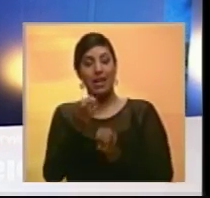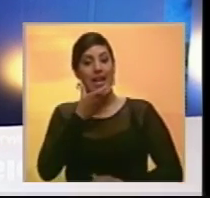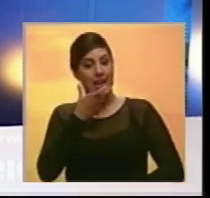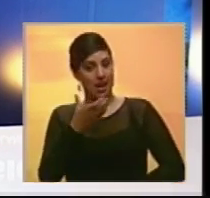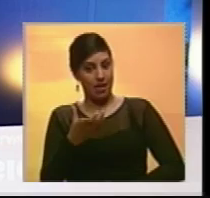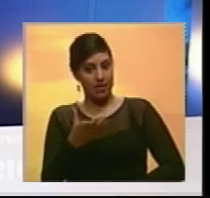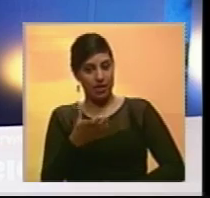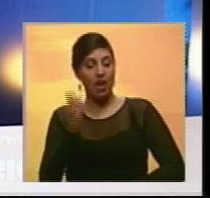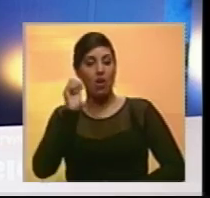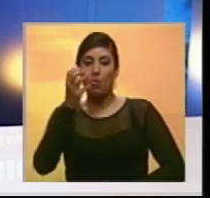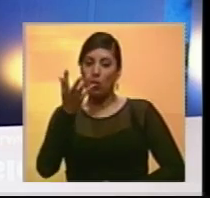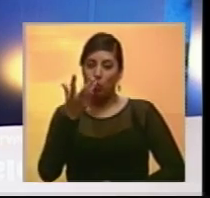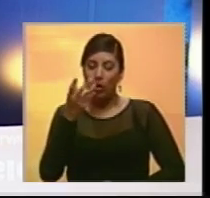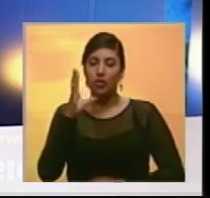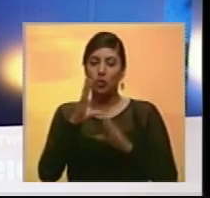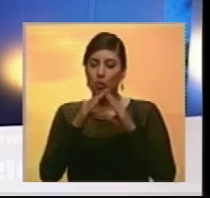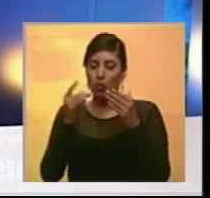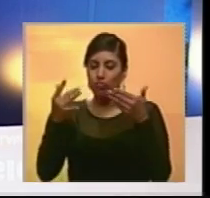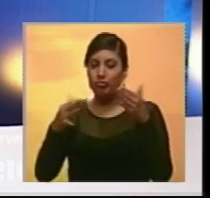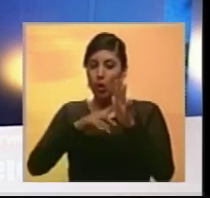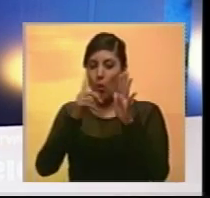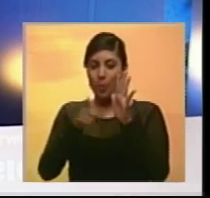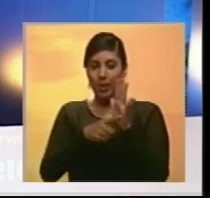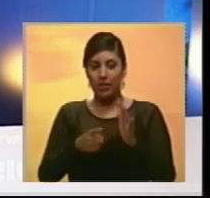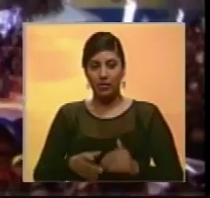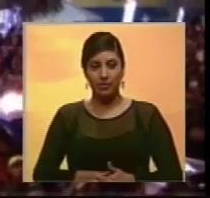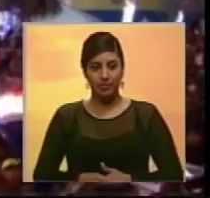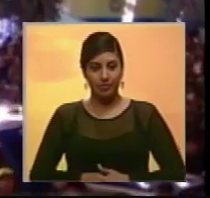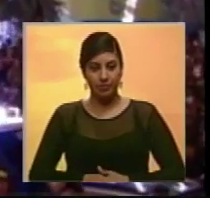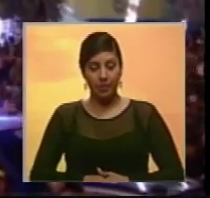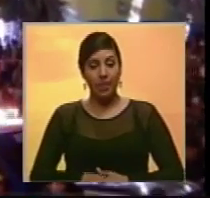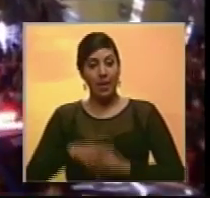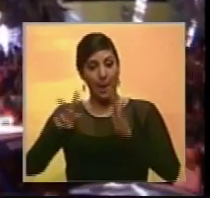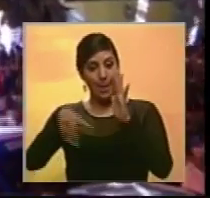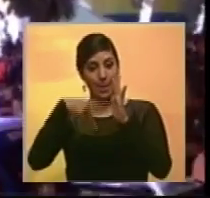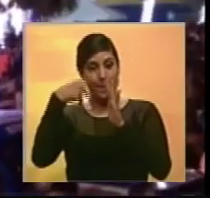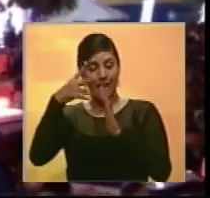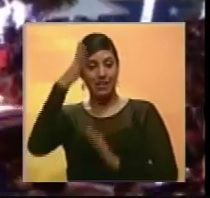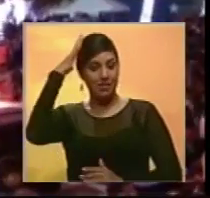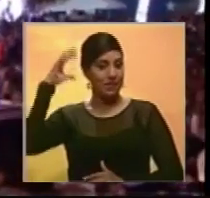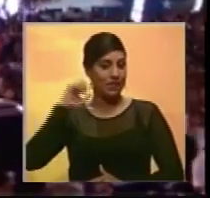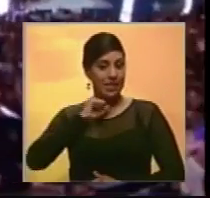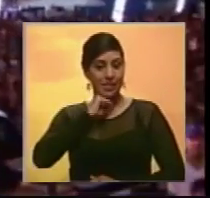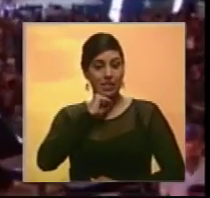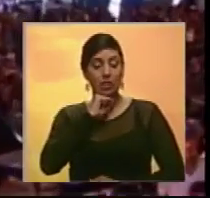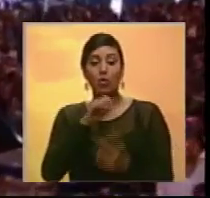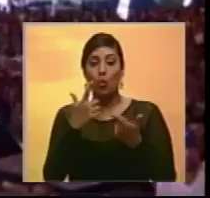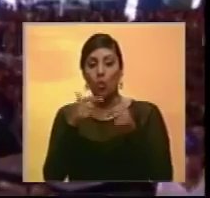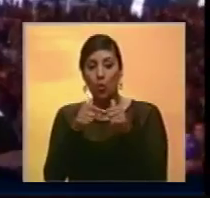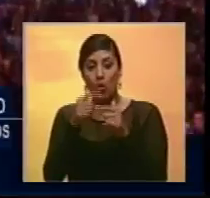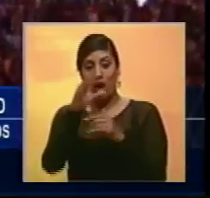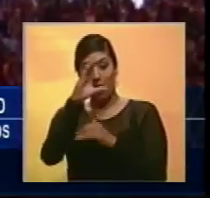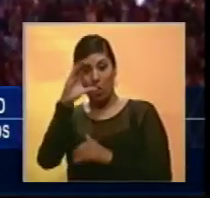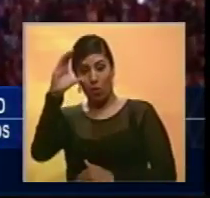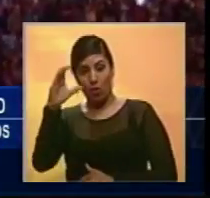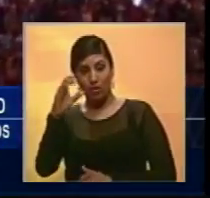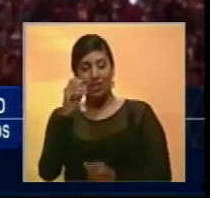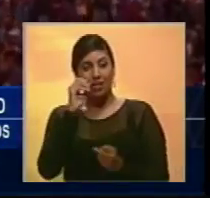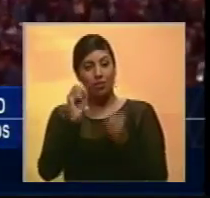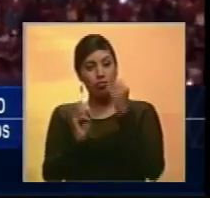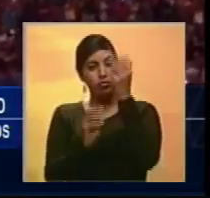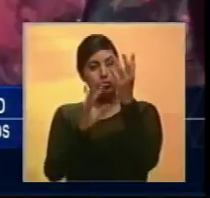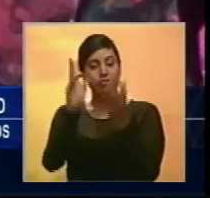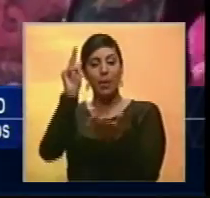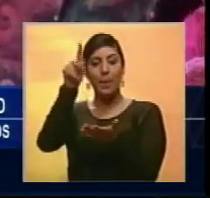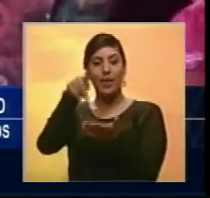Navidades. Nina Martínez nos amplía la información. La Plaza Francisco de Miranda es la jurisdicción costera. Fue escenario para